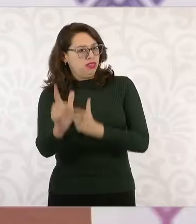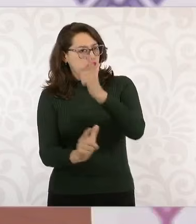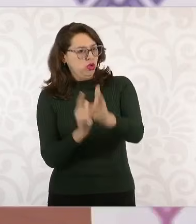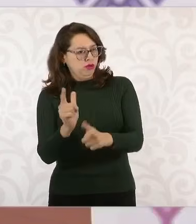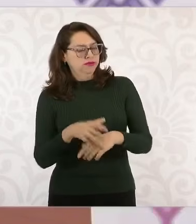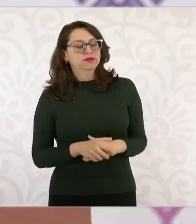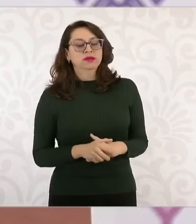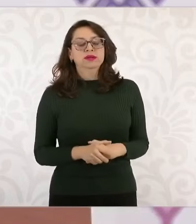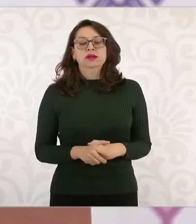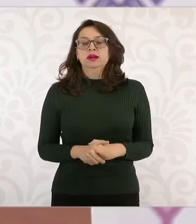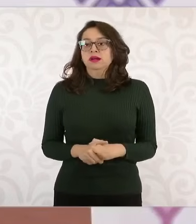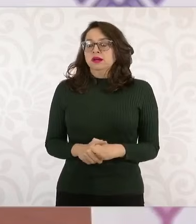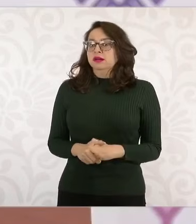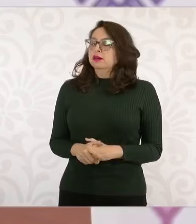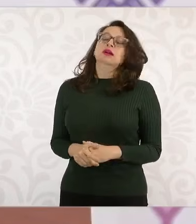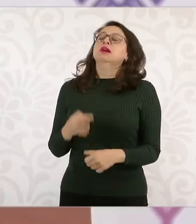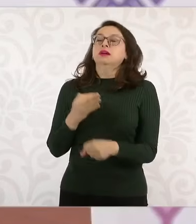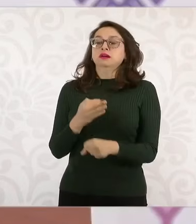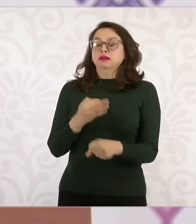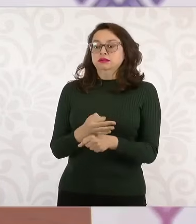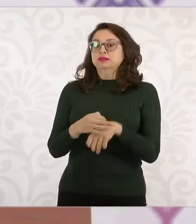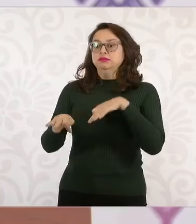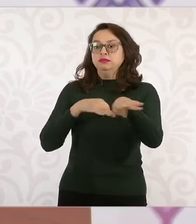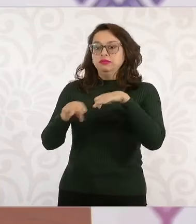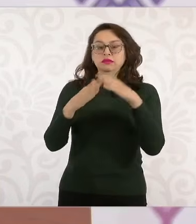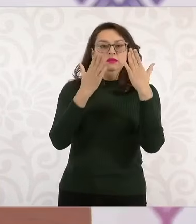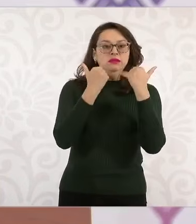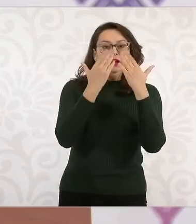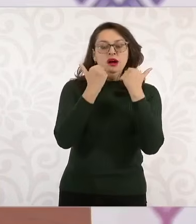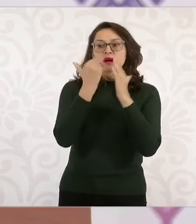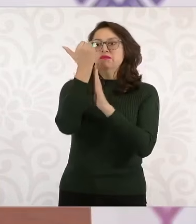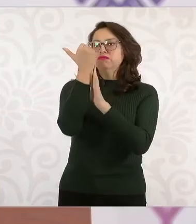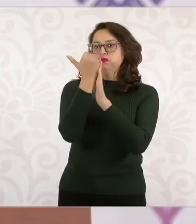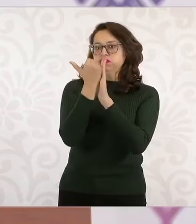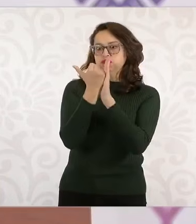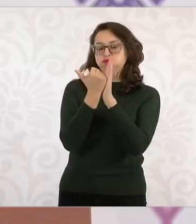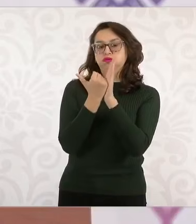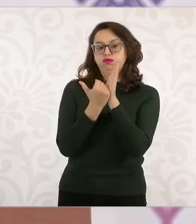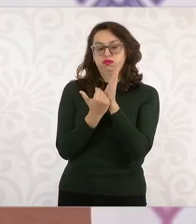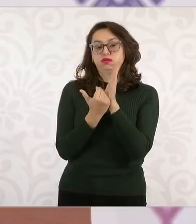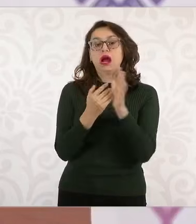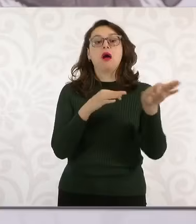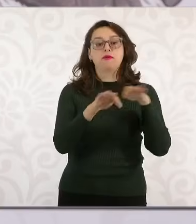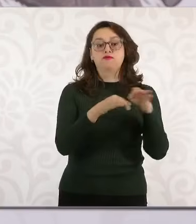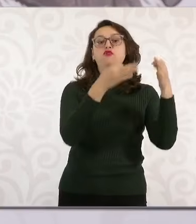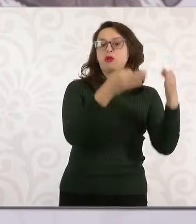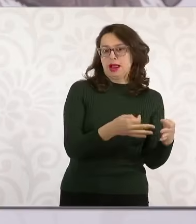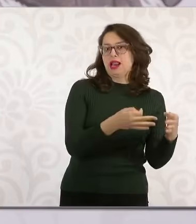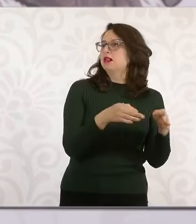nivel de desempleo en México está en sus niveles más bajos. Eso toma en cuenta el empleo formal y el no